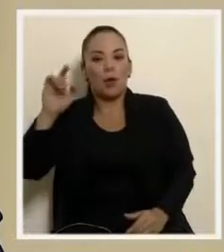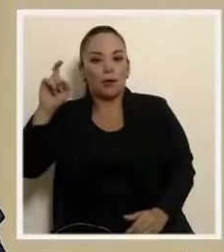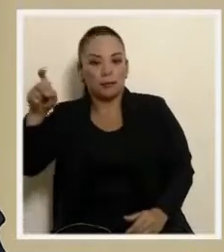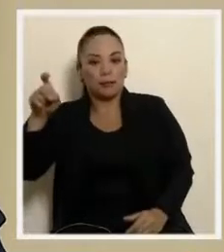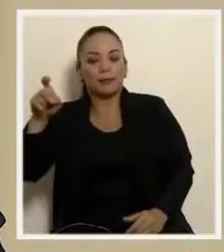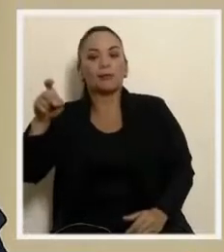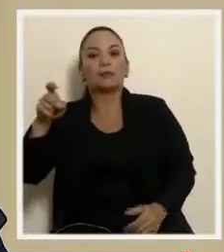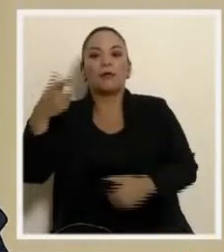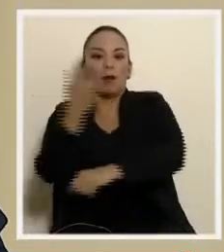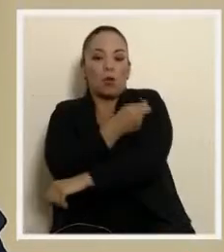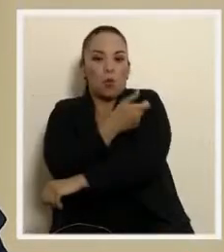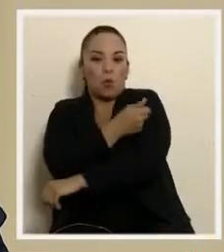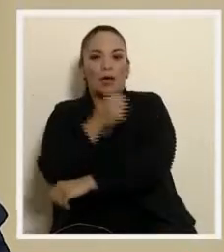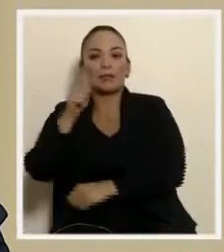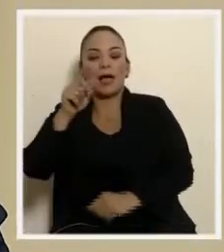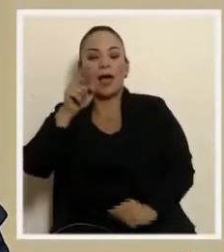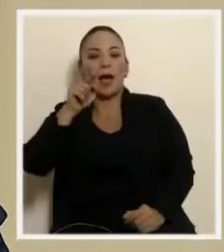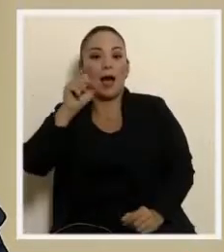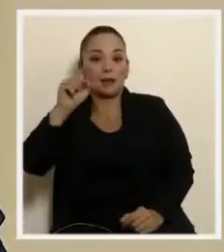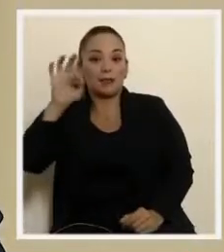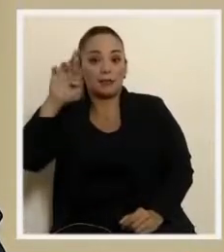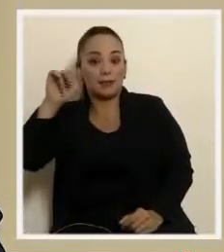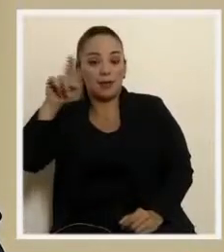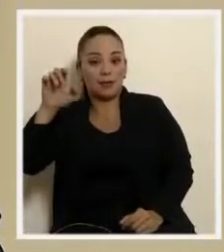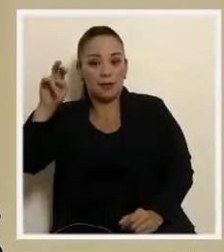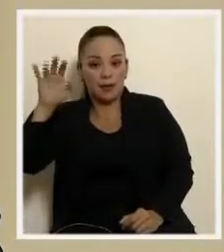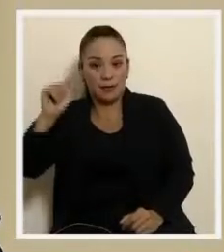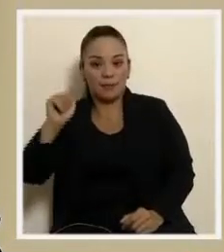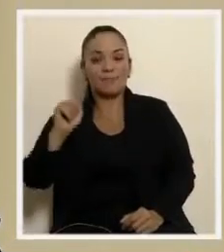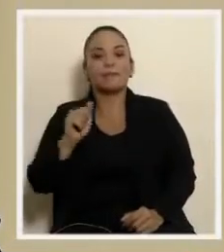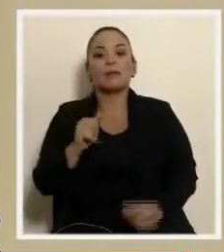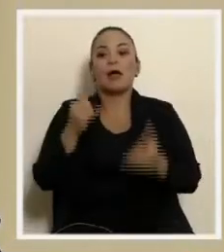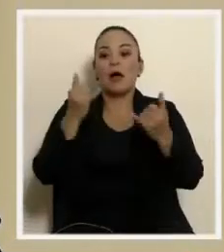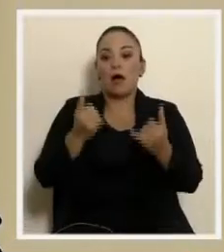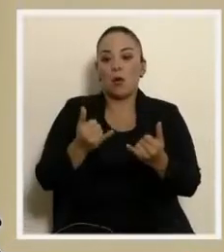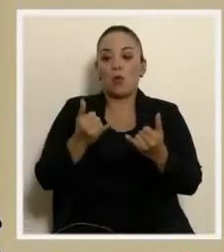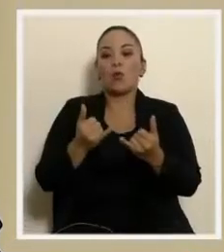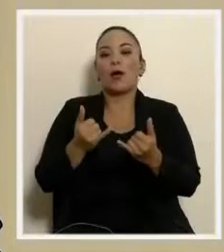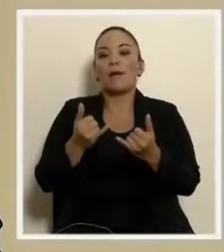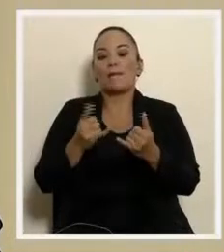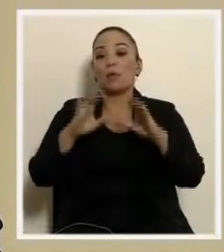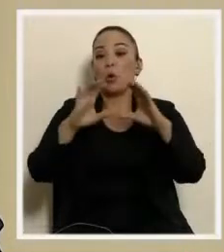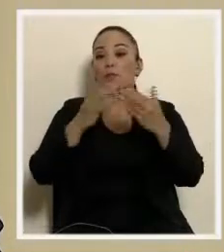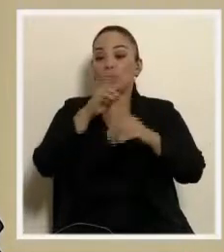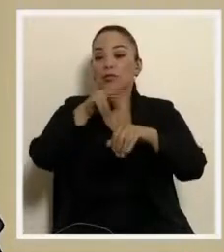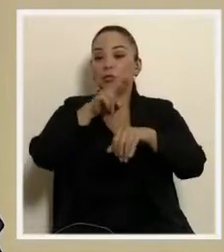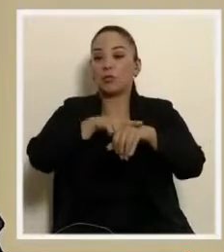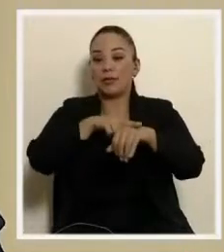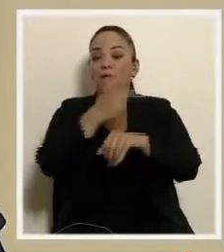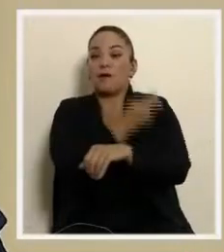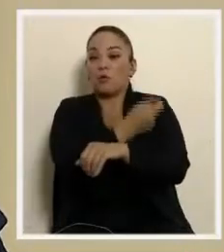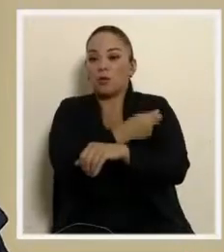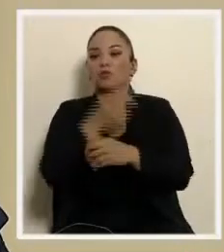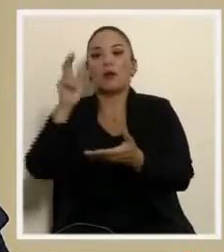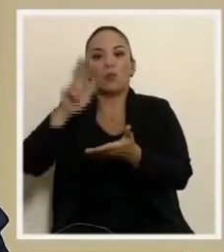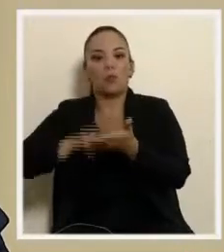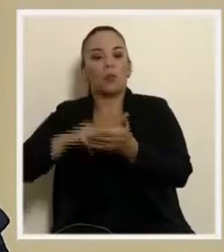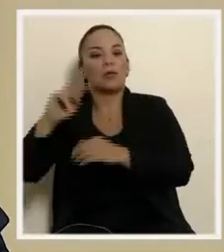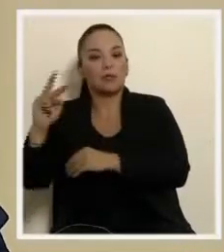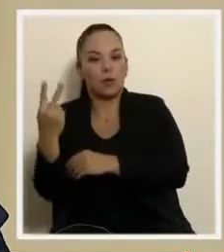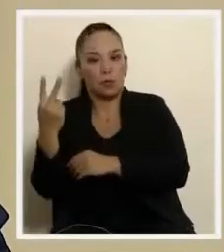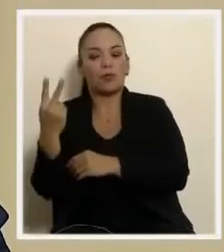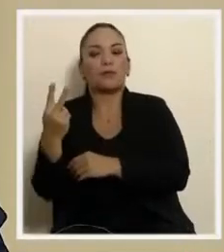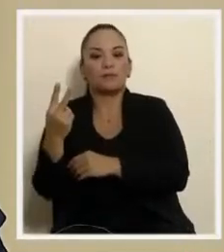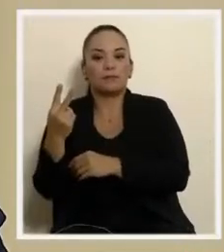AstraZeneca. Estamos tramitando una segunda ventana que ya autorizó la Comisión Nacional de Vacunación y Epidemiología por